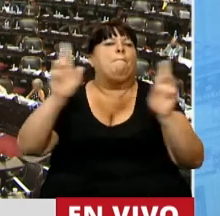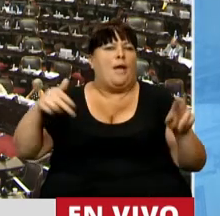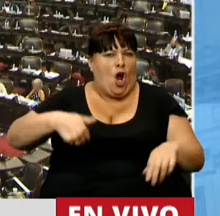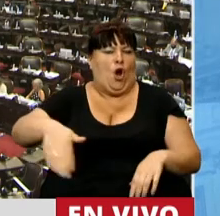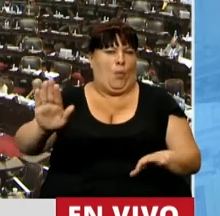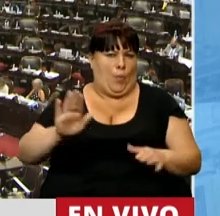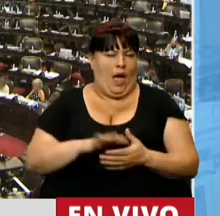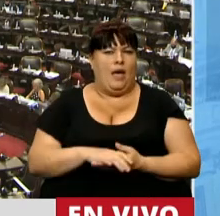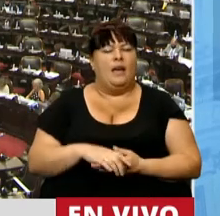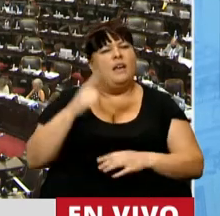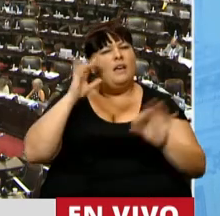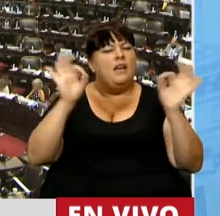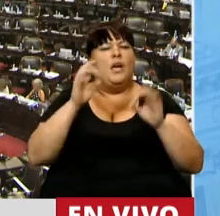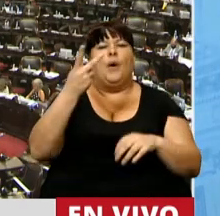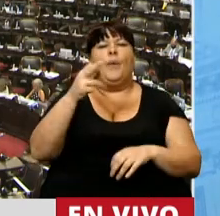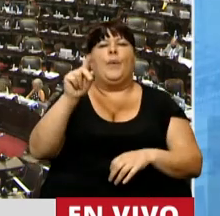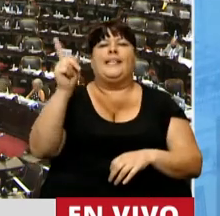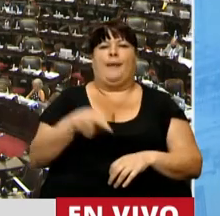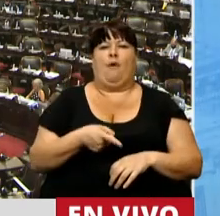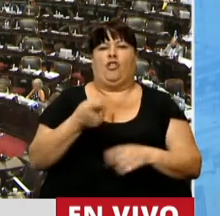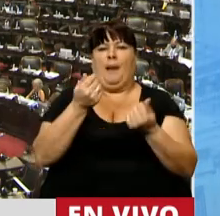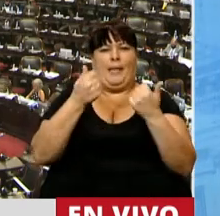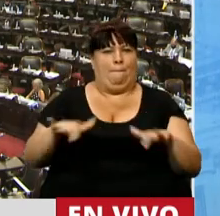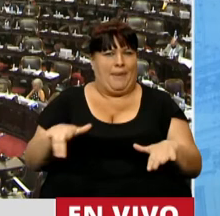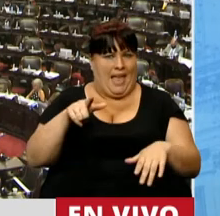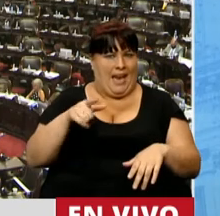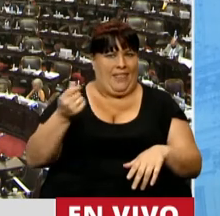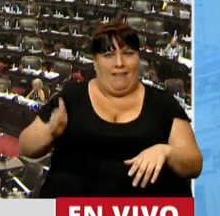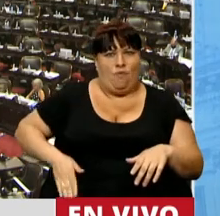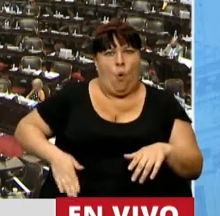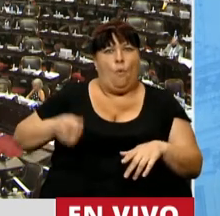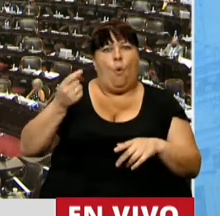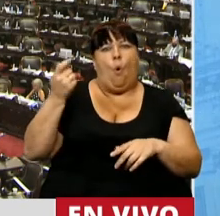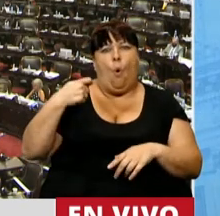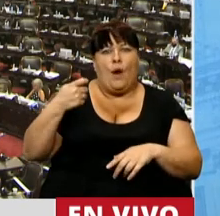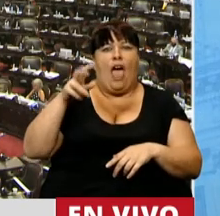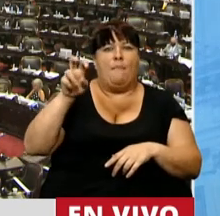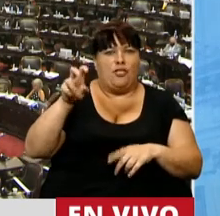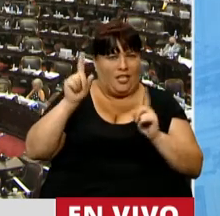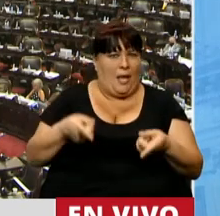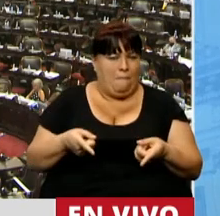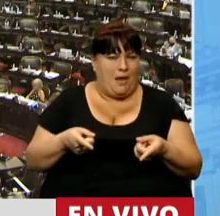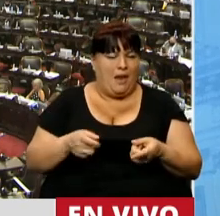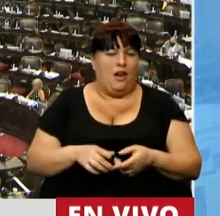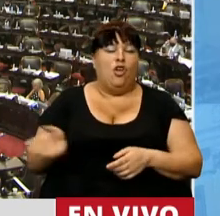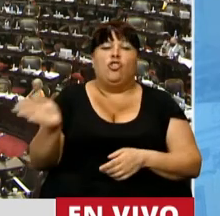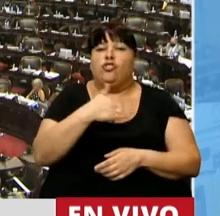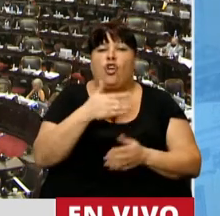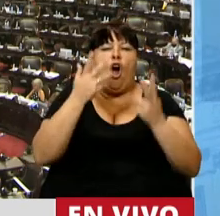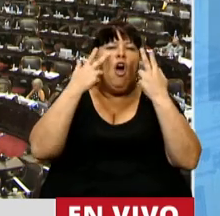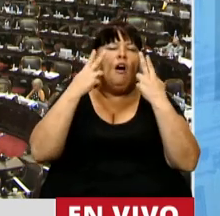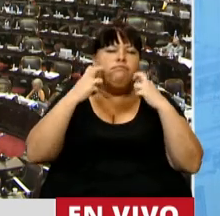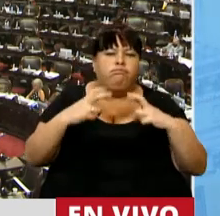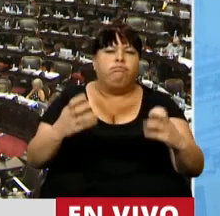se estiman un 20 por ciento de pérdida en el valor adquisitivo de los jubilados y pensionados todo esto de acuerdo a estudios